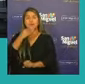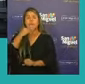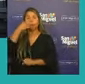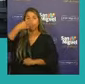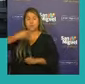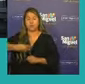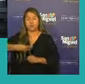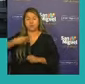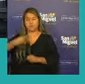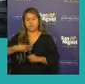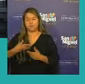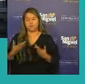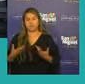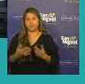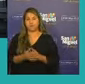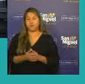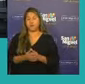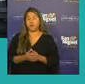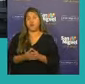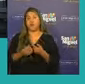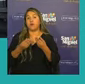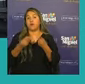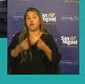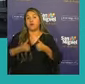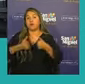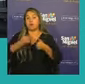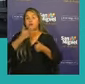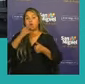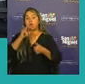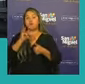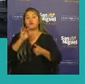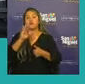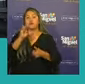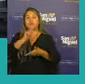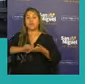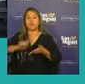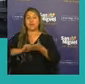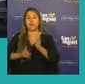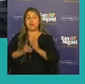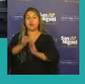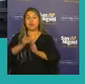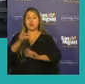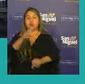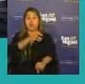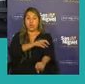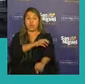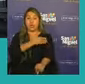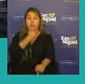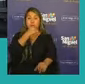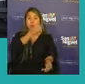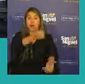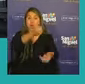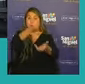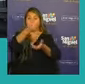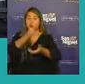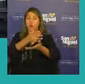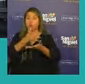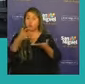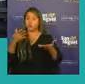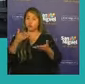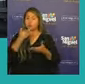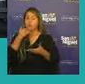municipios, bueno, la subsecretaría de desarrollo regional también, que aporta mucho también.